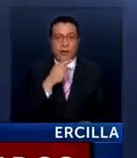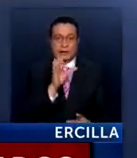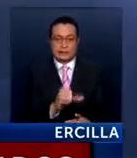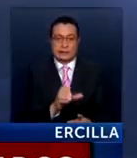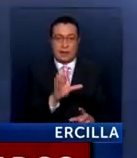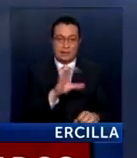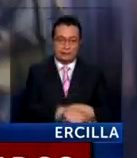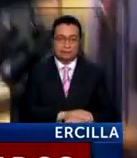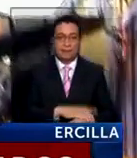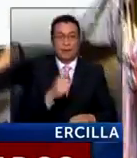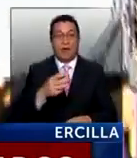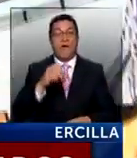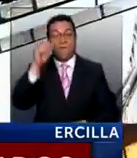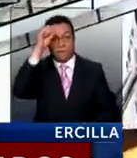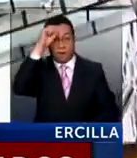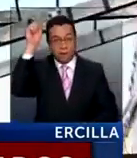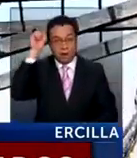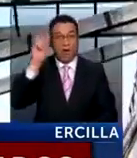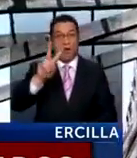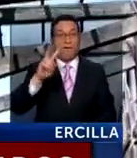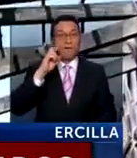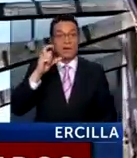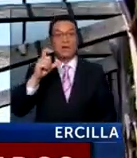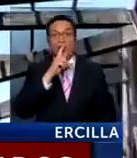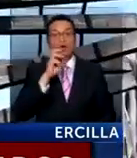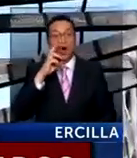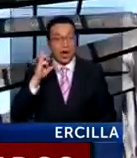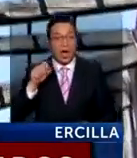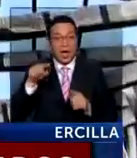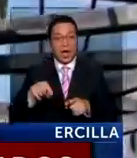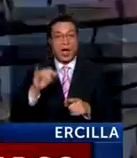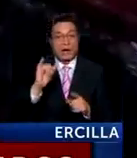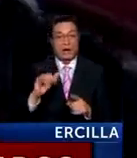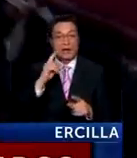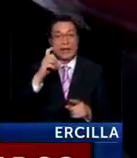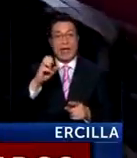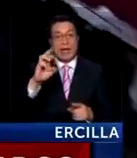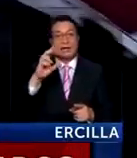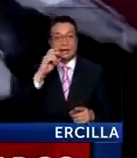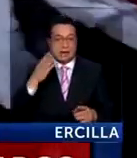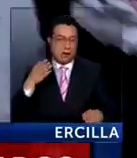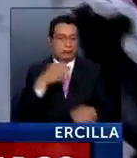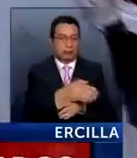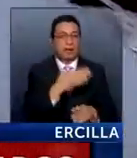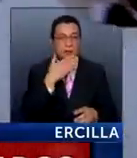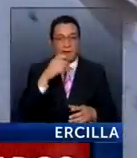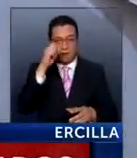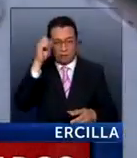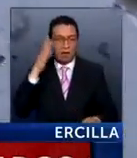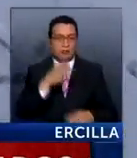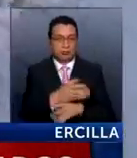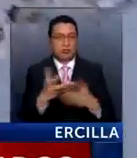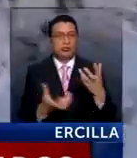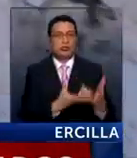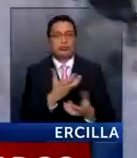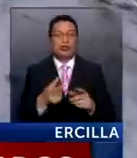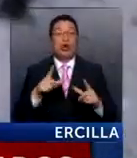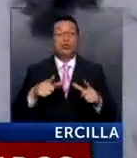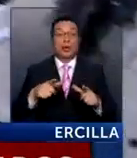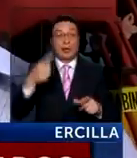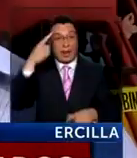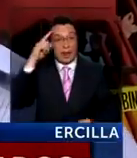también llegó bomberos de Victoria colip pui y también de la propia comuna de ercilla para pagar las llamas que Afortunadamente no dejaron